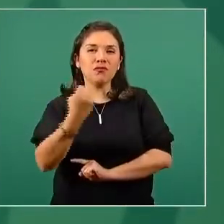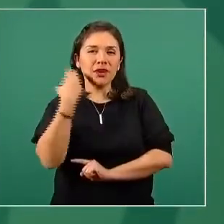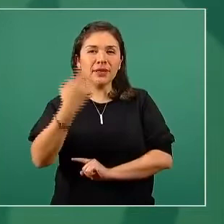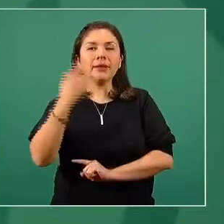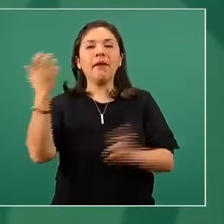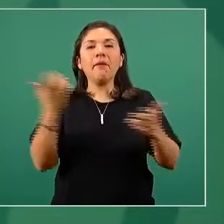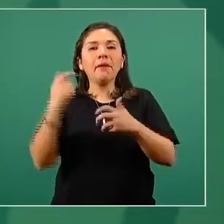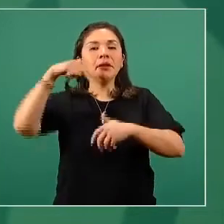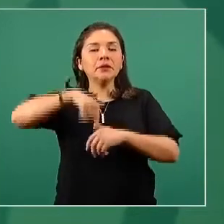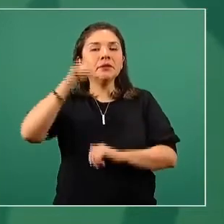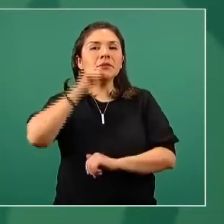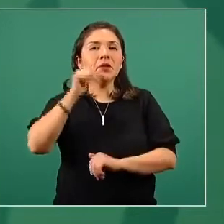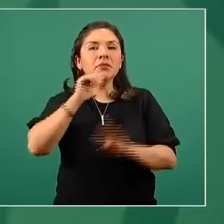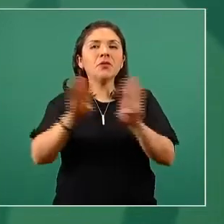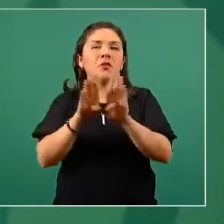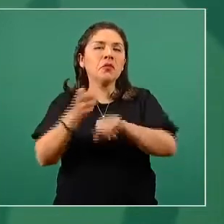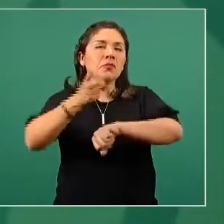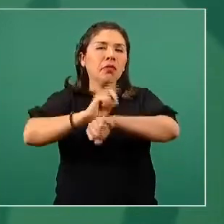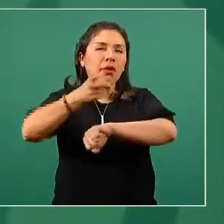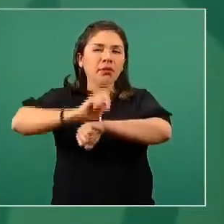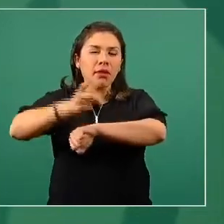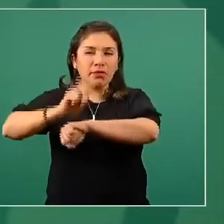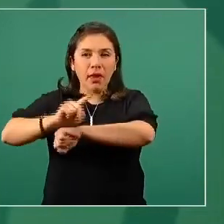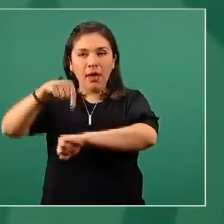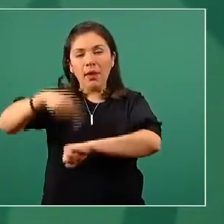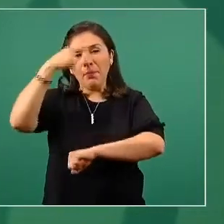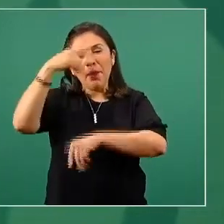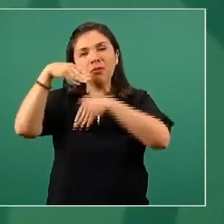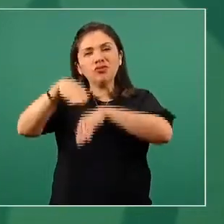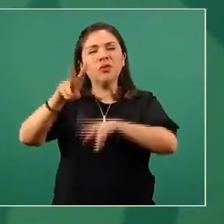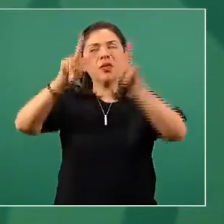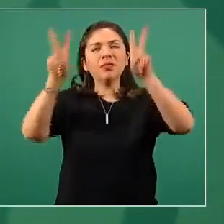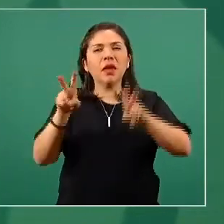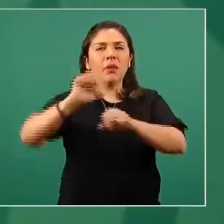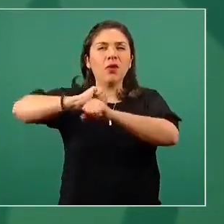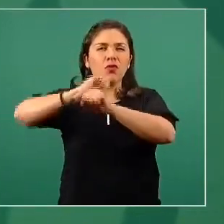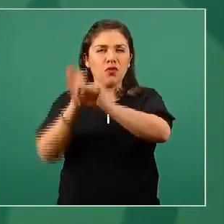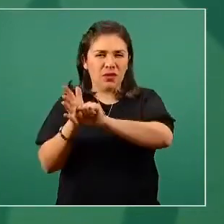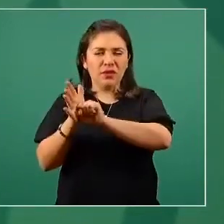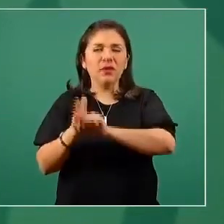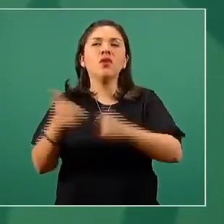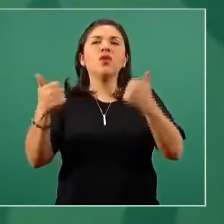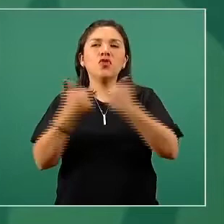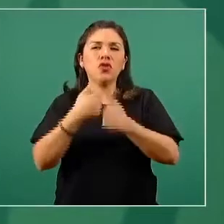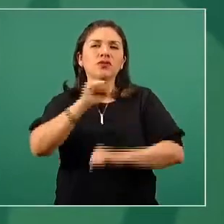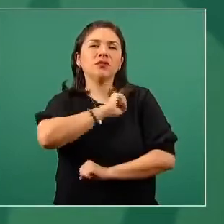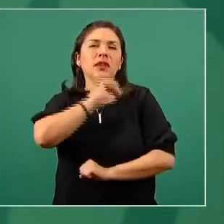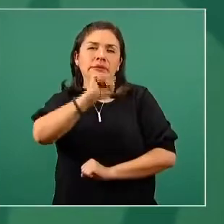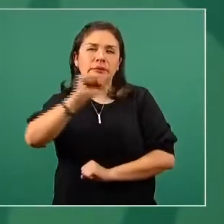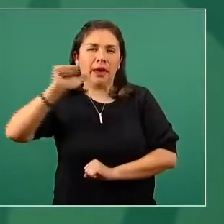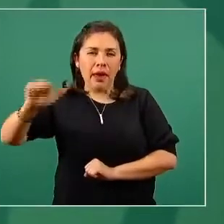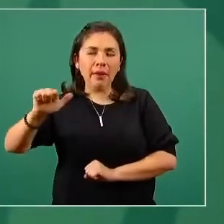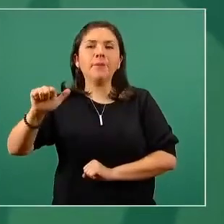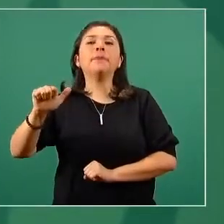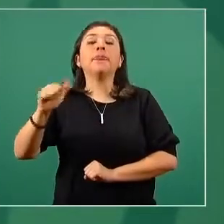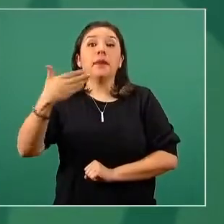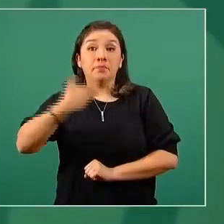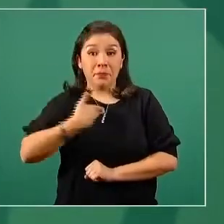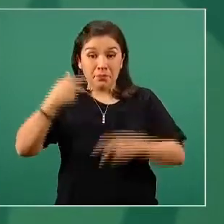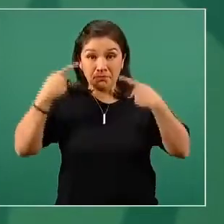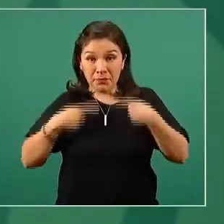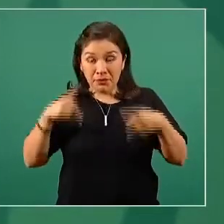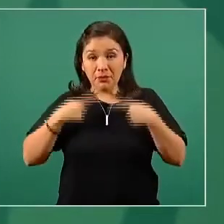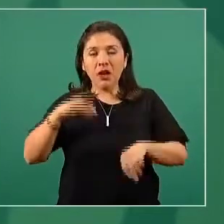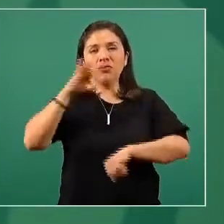que se realiza de manera diaria en torno al COVID-19, coordinada por la Secretaría de Salud. Su servidora, la